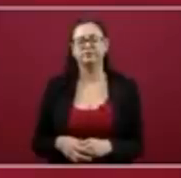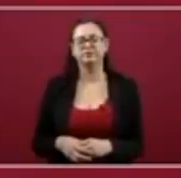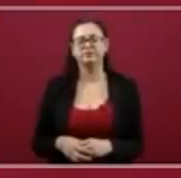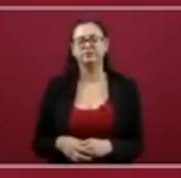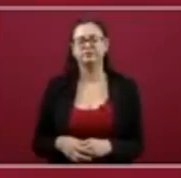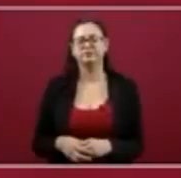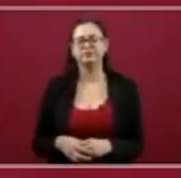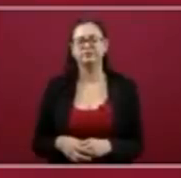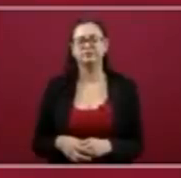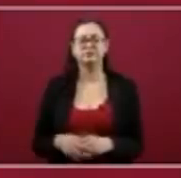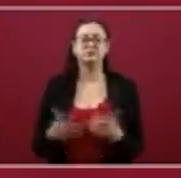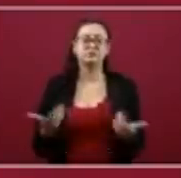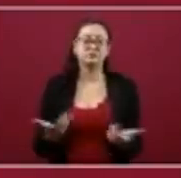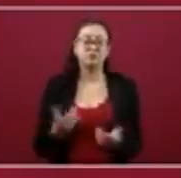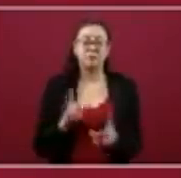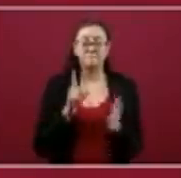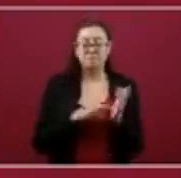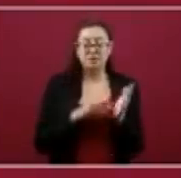con 1,000 millones,